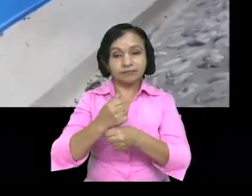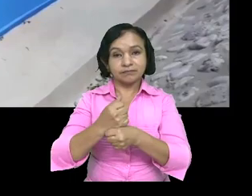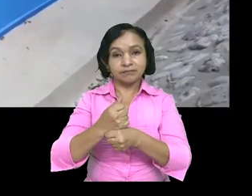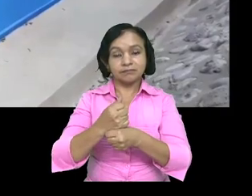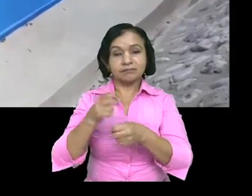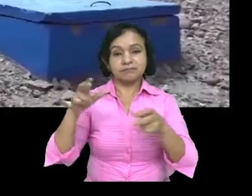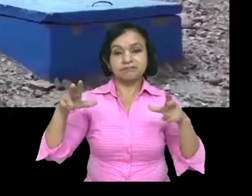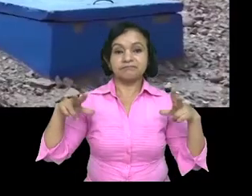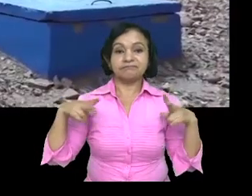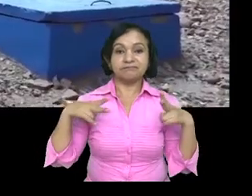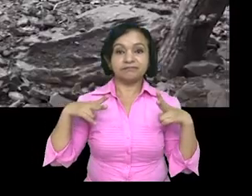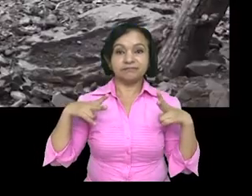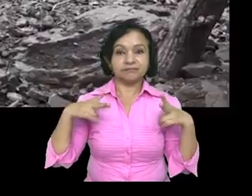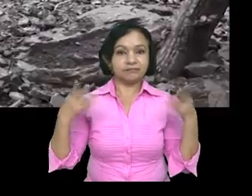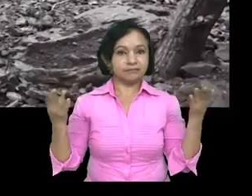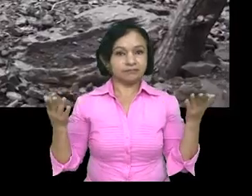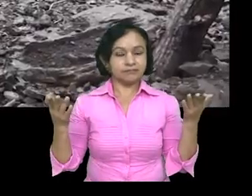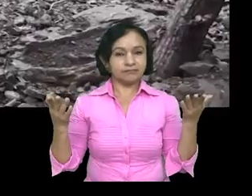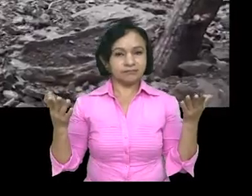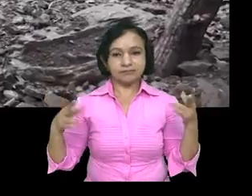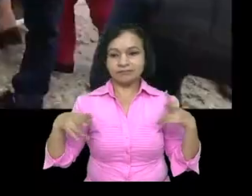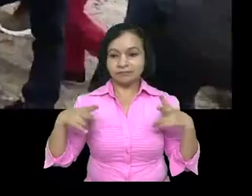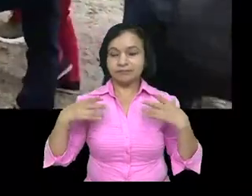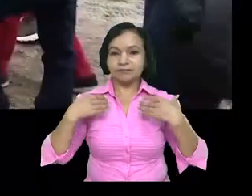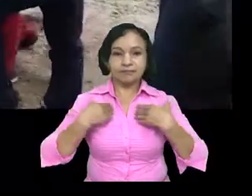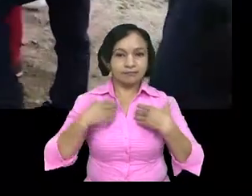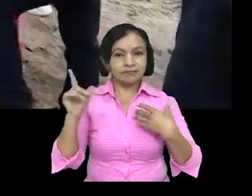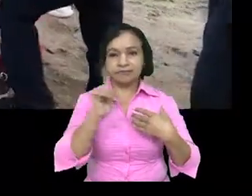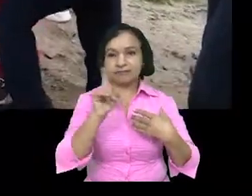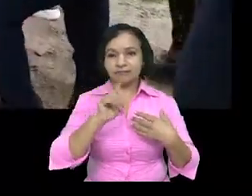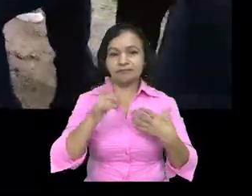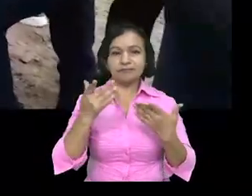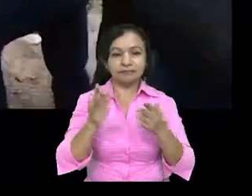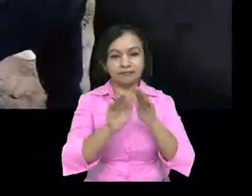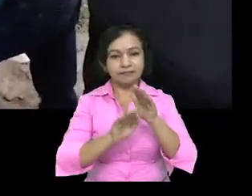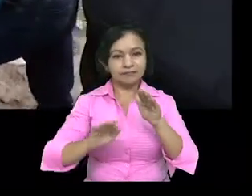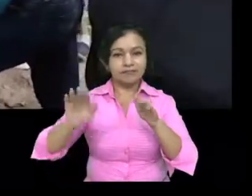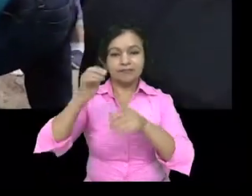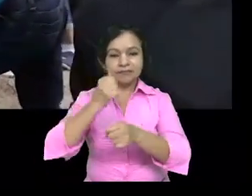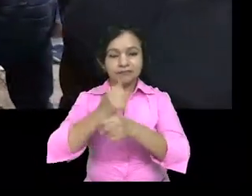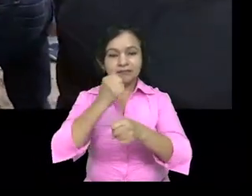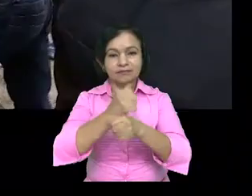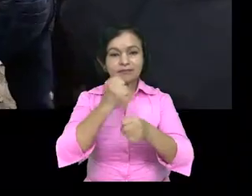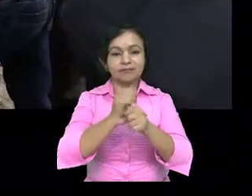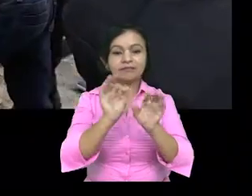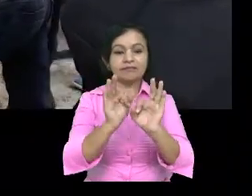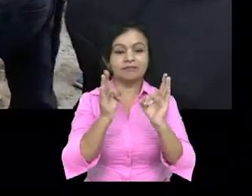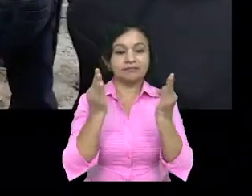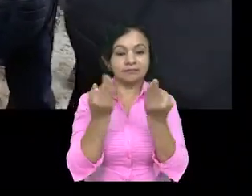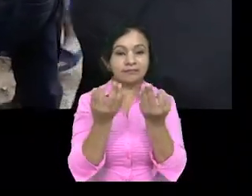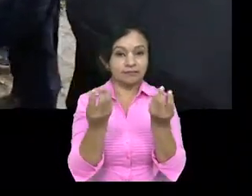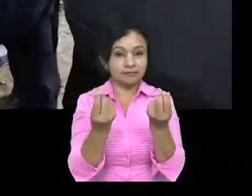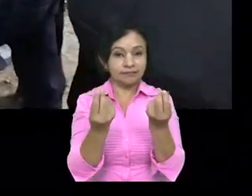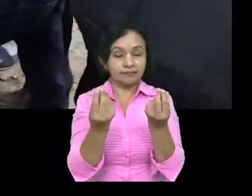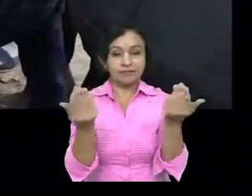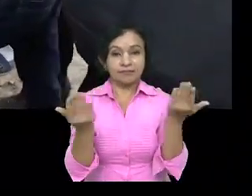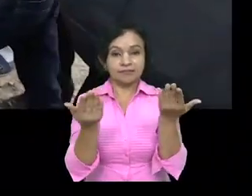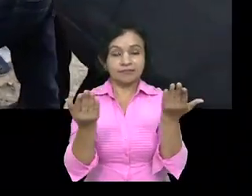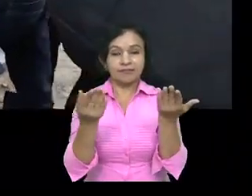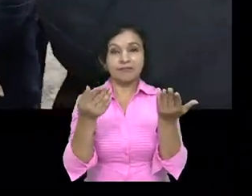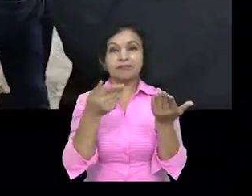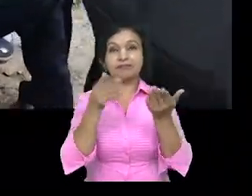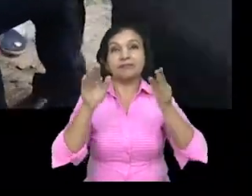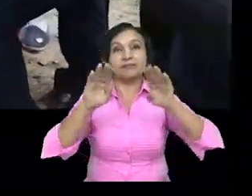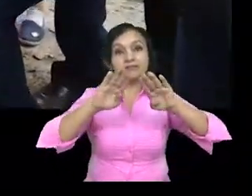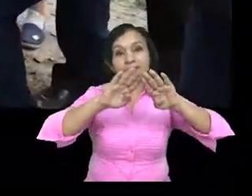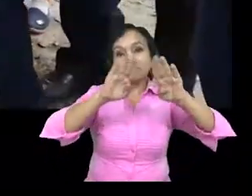dicen ellos, de descanso, no es descanso, es a un aporte a la economía de la familia. Entonces, imagínate, esa